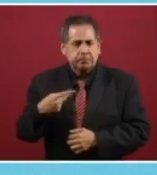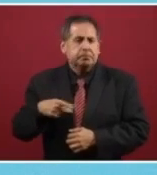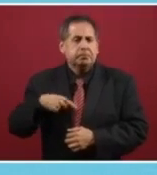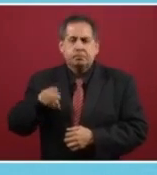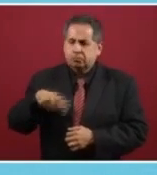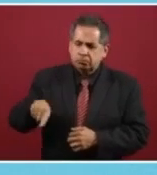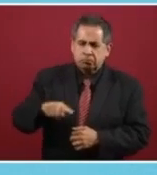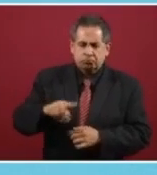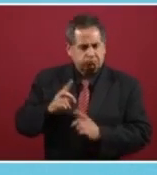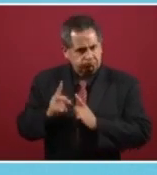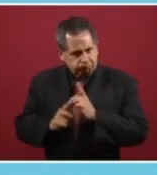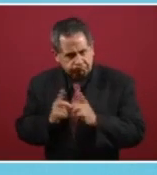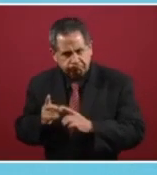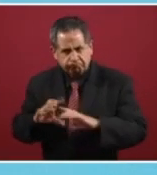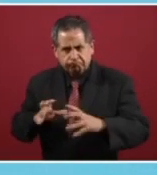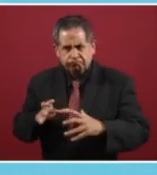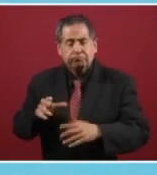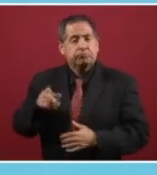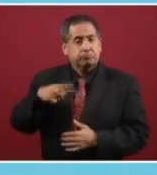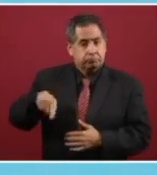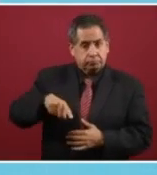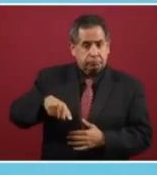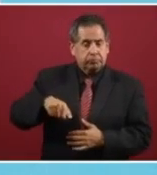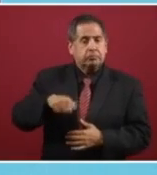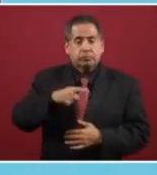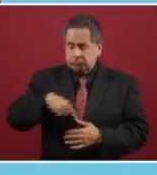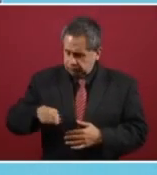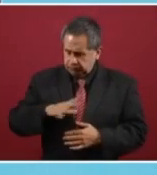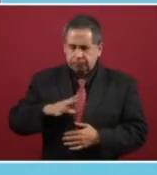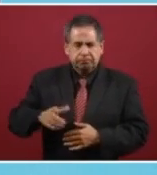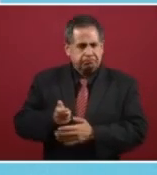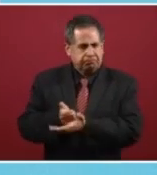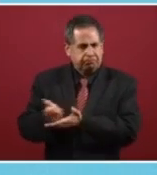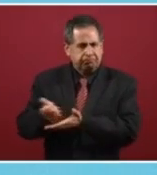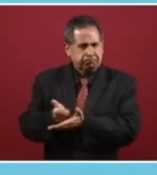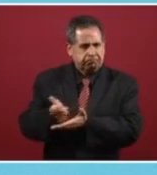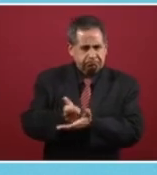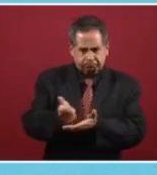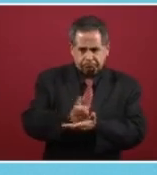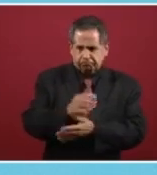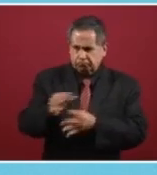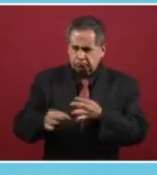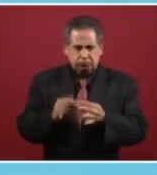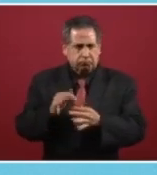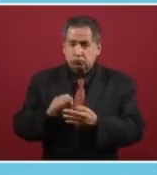Todos van a recibir